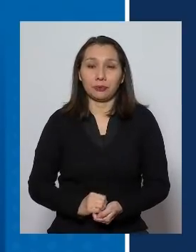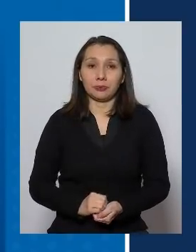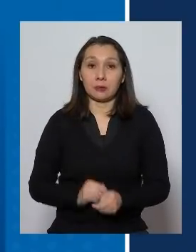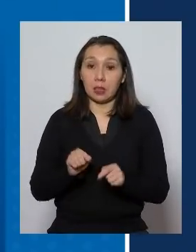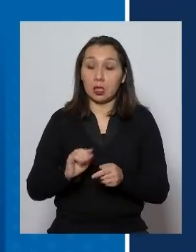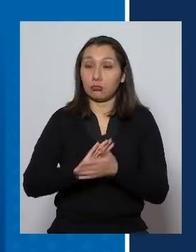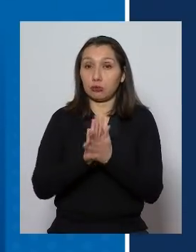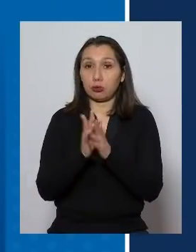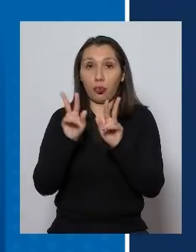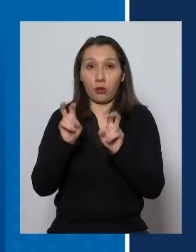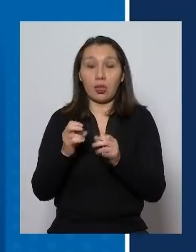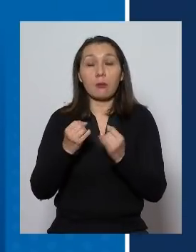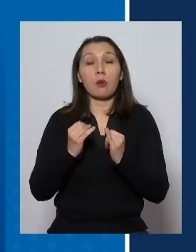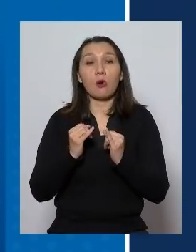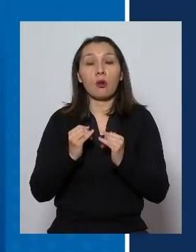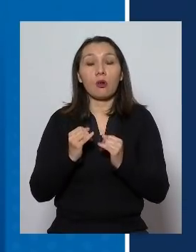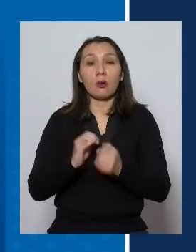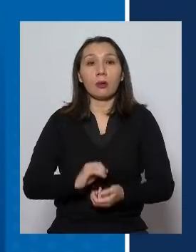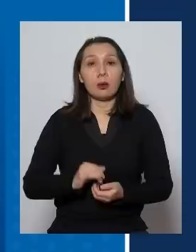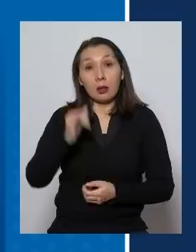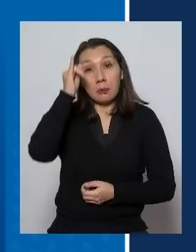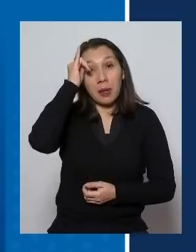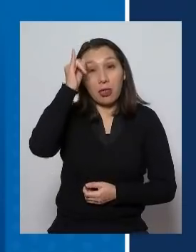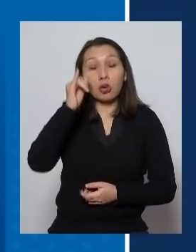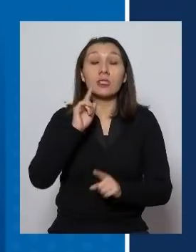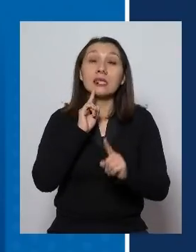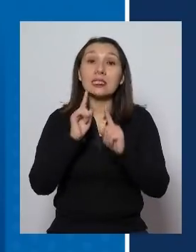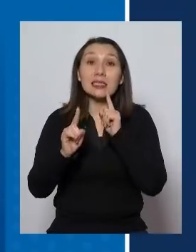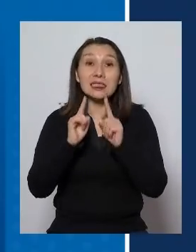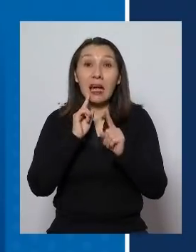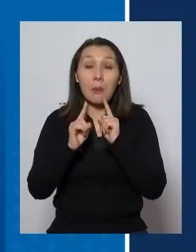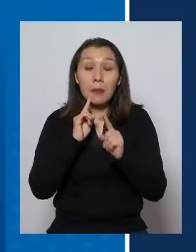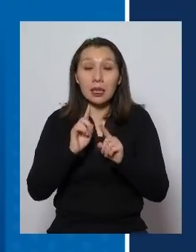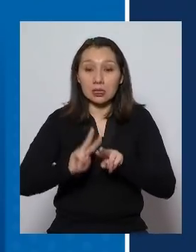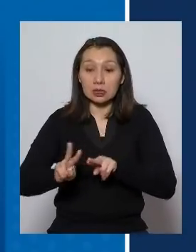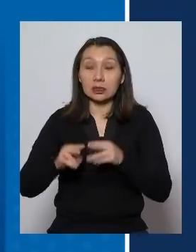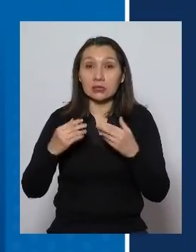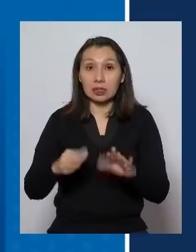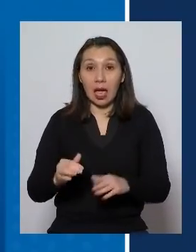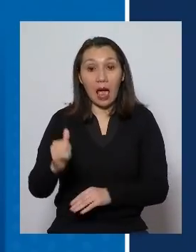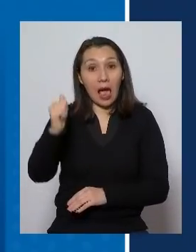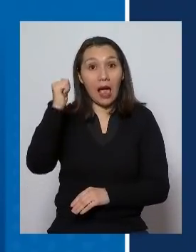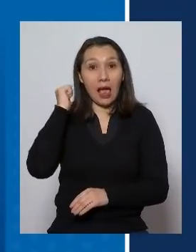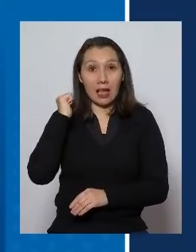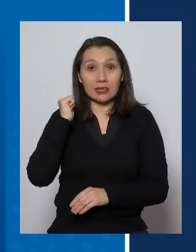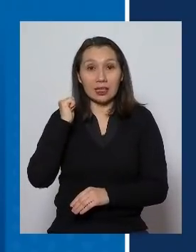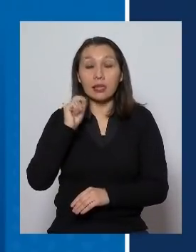Eso es todo en cuanto a la cuenta, perdón, los exámenes realizados el día de ayer.